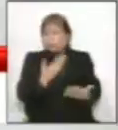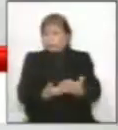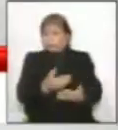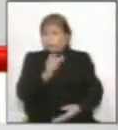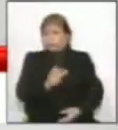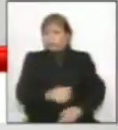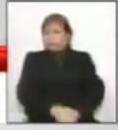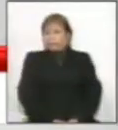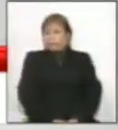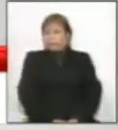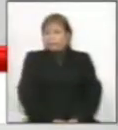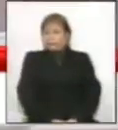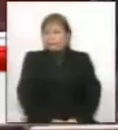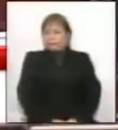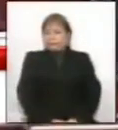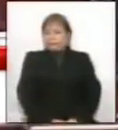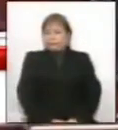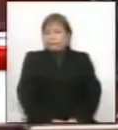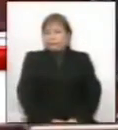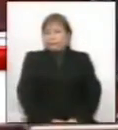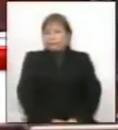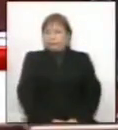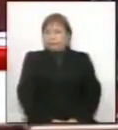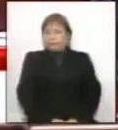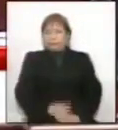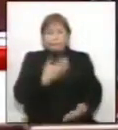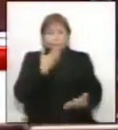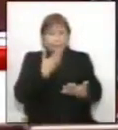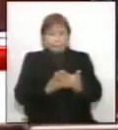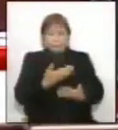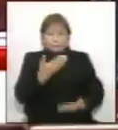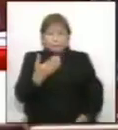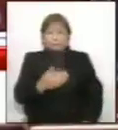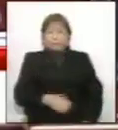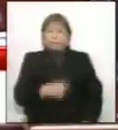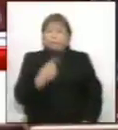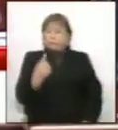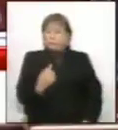presidente. Muchas gracias, señora congresista. Solamente